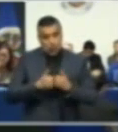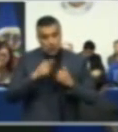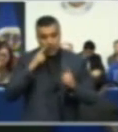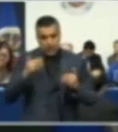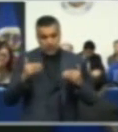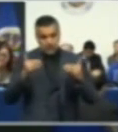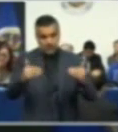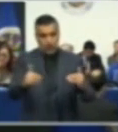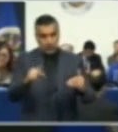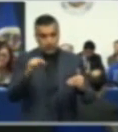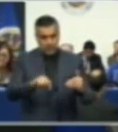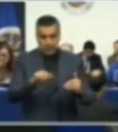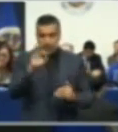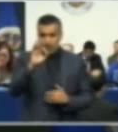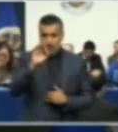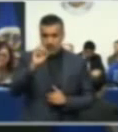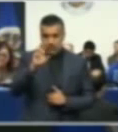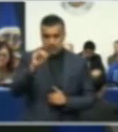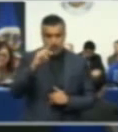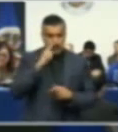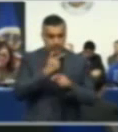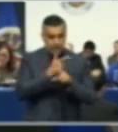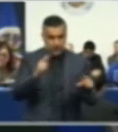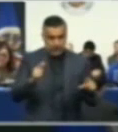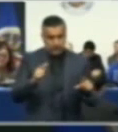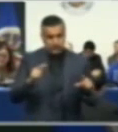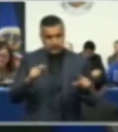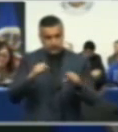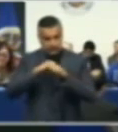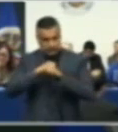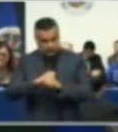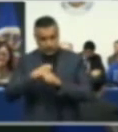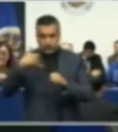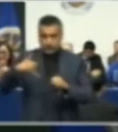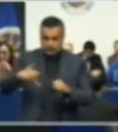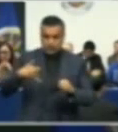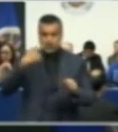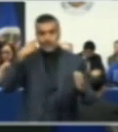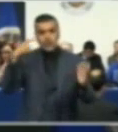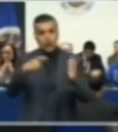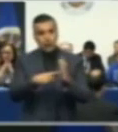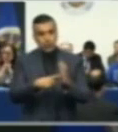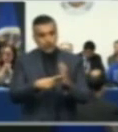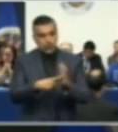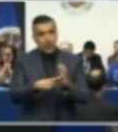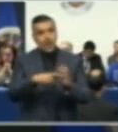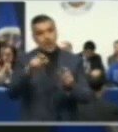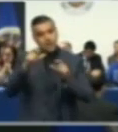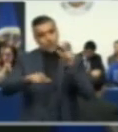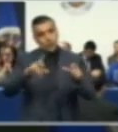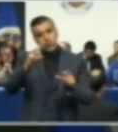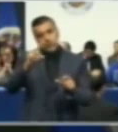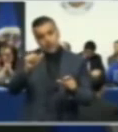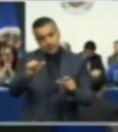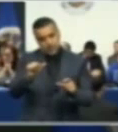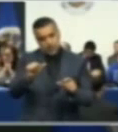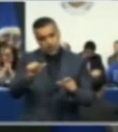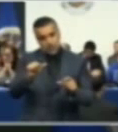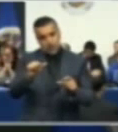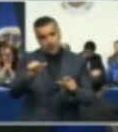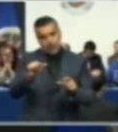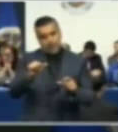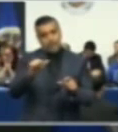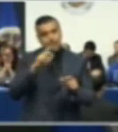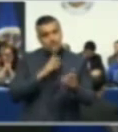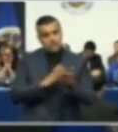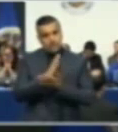han avanzado en esta fórmula de libertad y protección y de avanzar en reconocer en las personas con discapacidad en sujetos